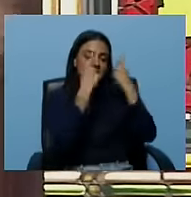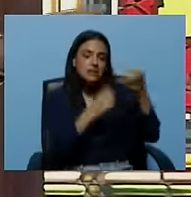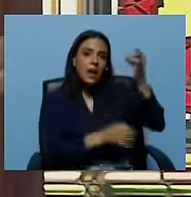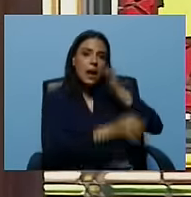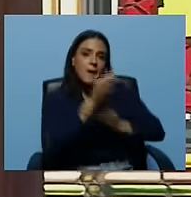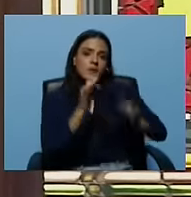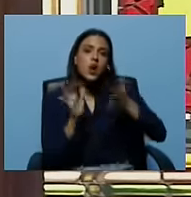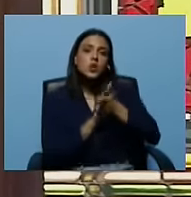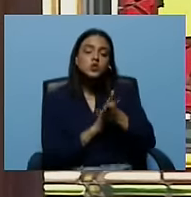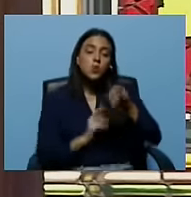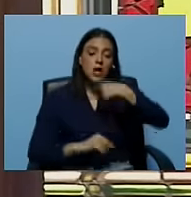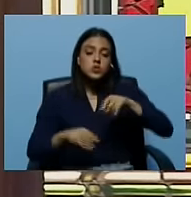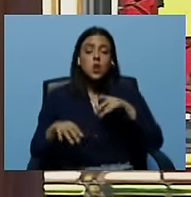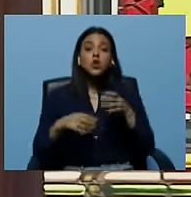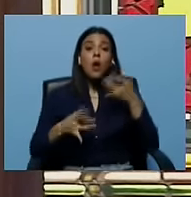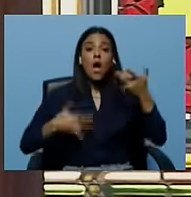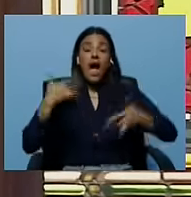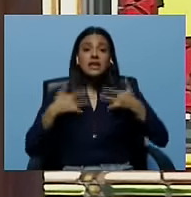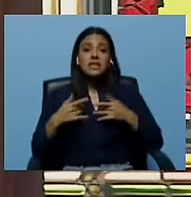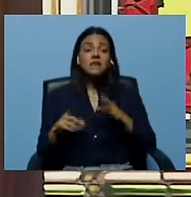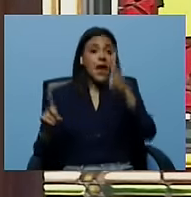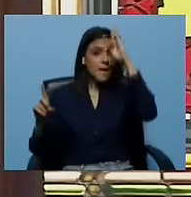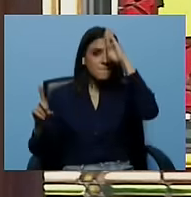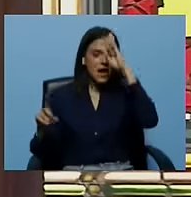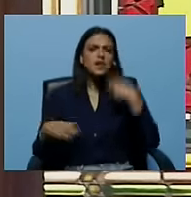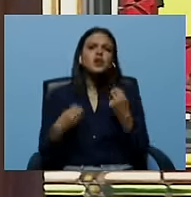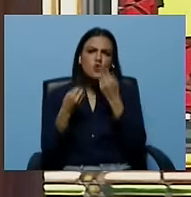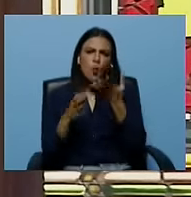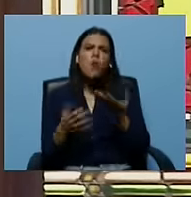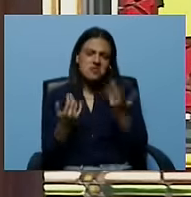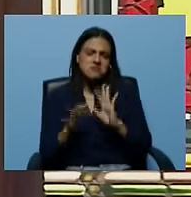1995, en un evento que teníamos en Barinas. Yo ya una vez conté eso.